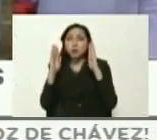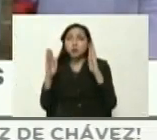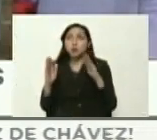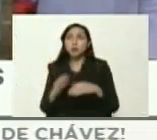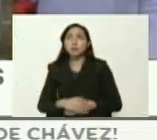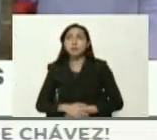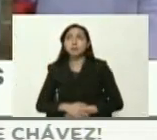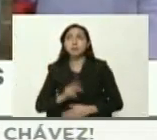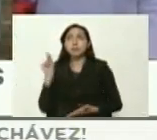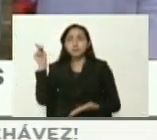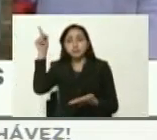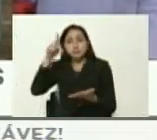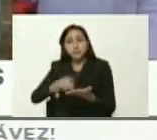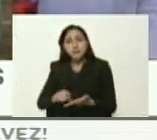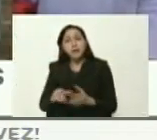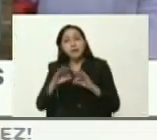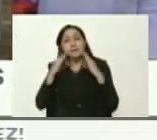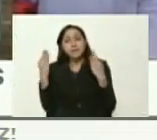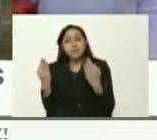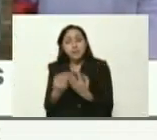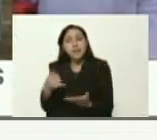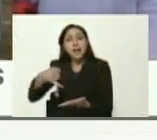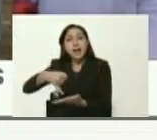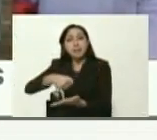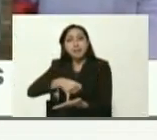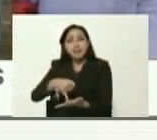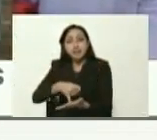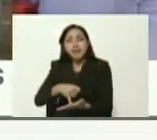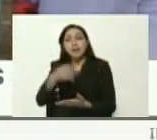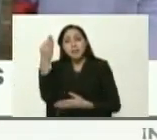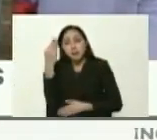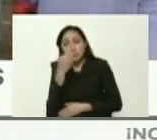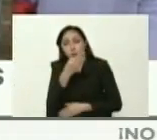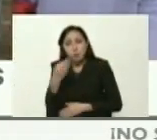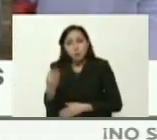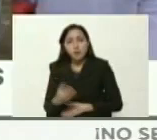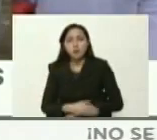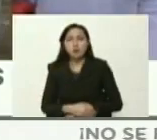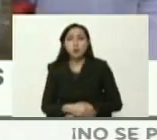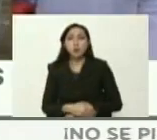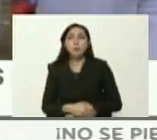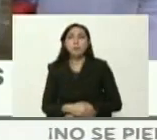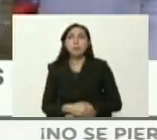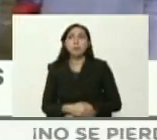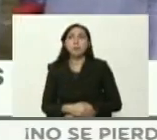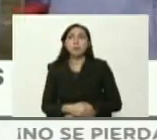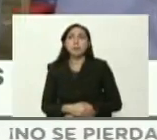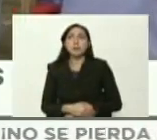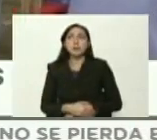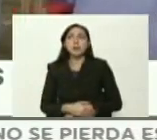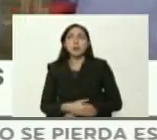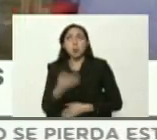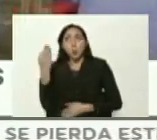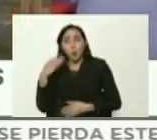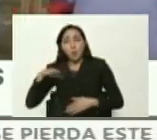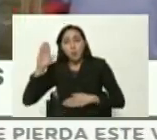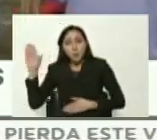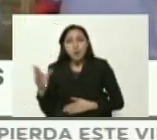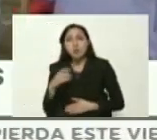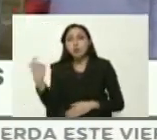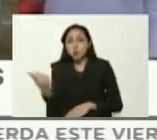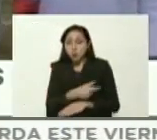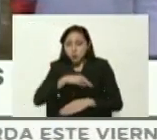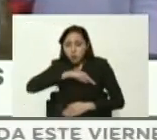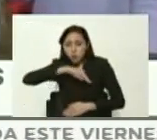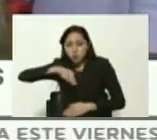están las familias más débil, más comprometida, porque realmente es un compromiso de gobierno.